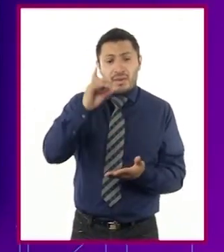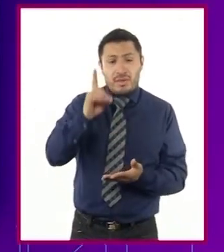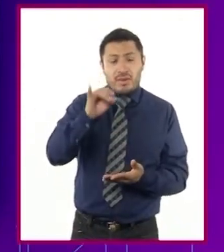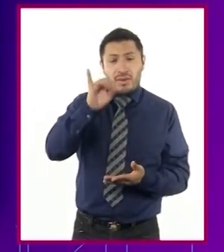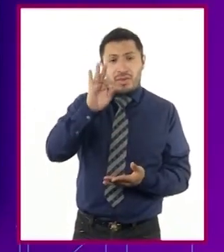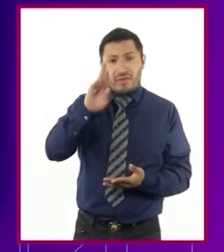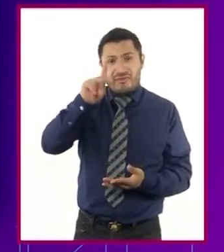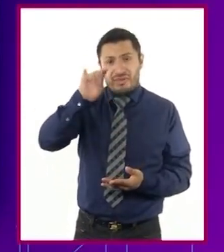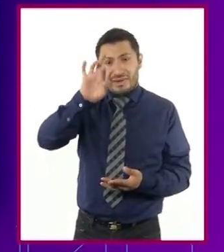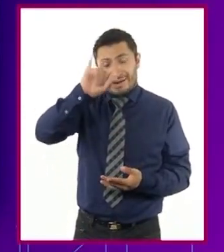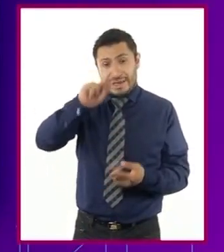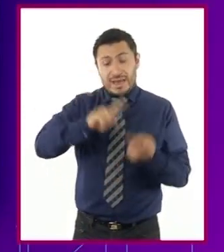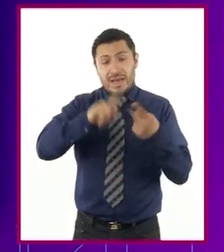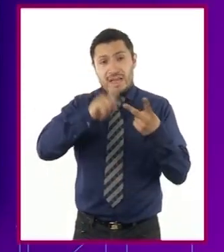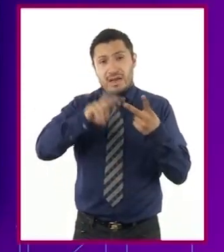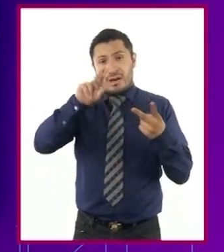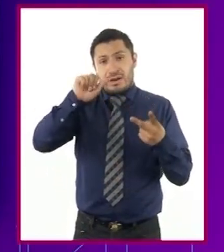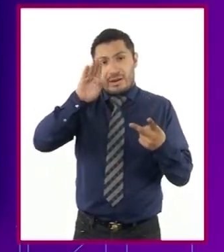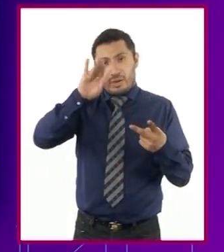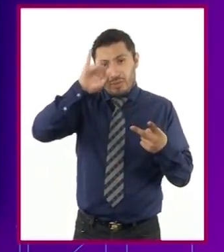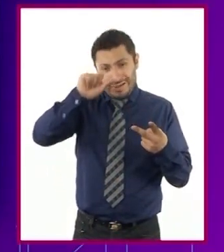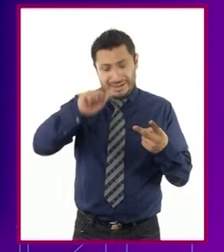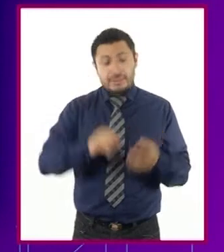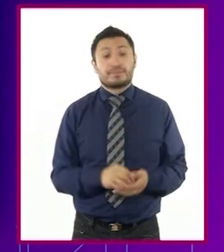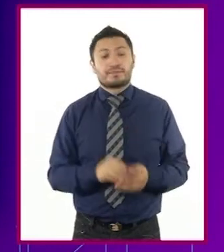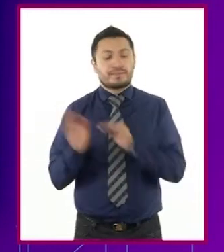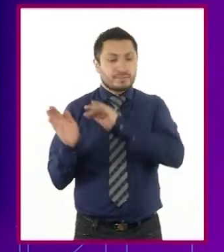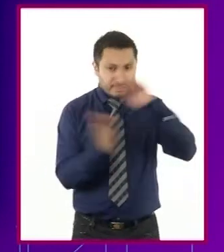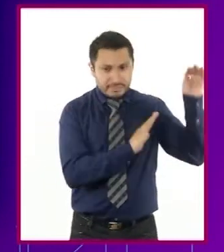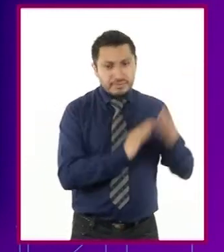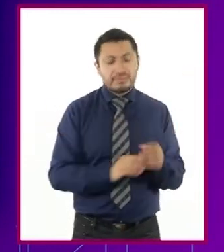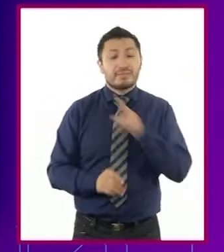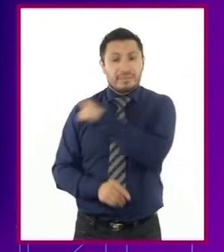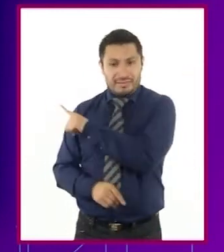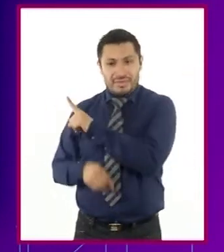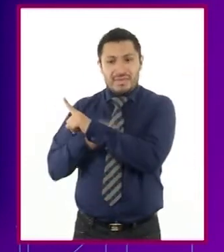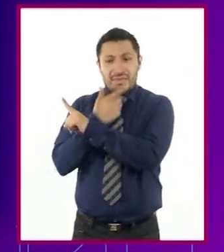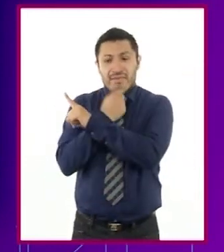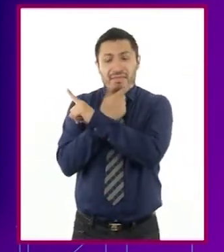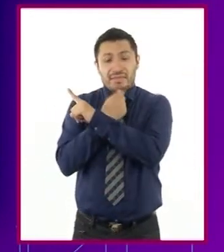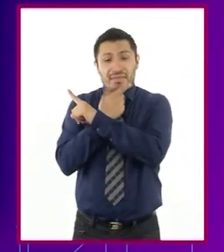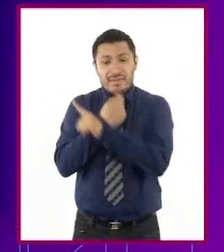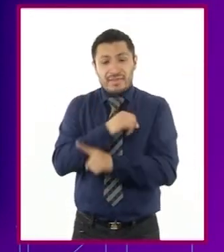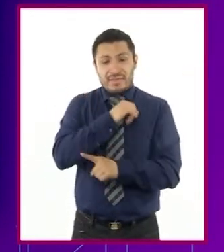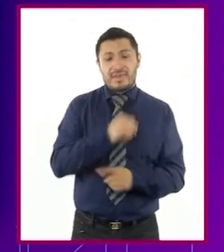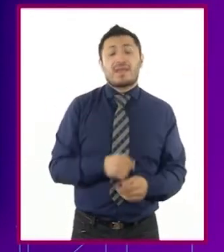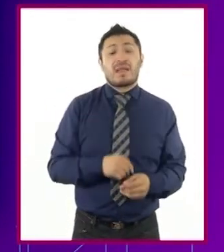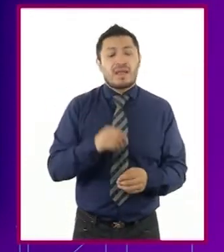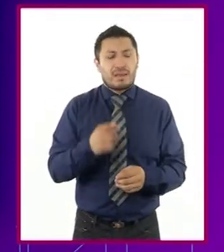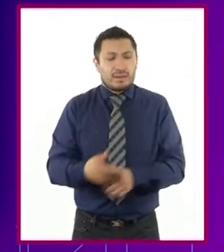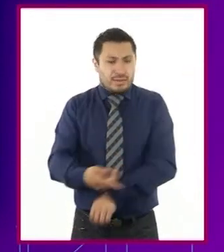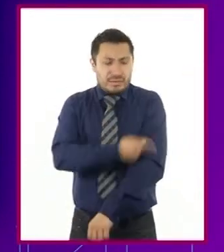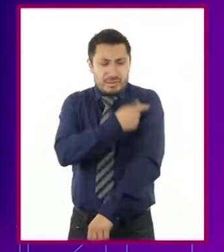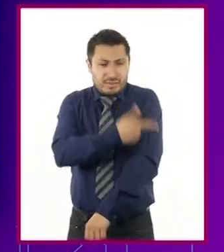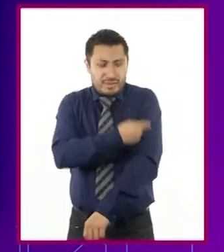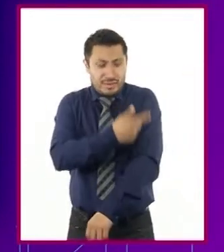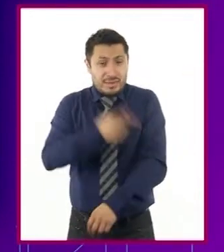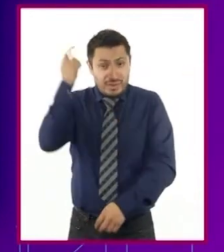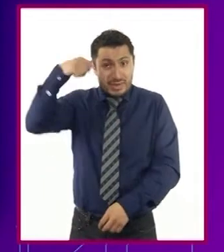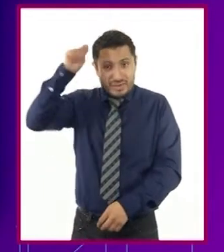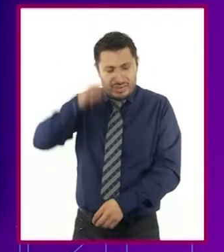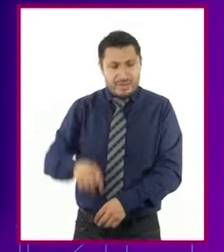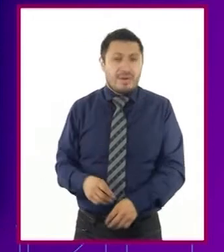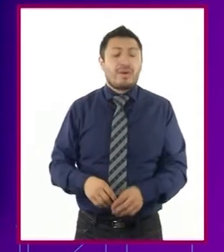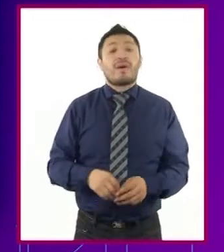rabia. Por su parte, Joseph Lister aplicó la teoría bacteriana de las enfermedades y la